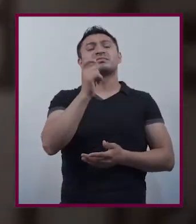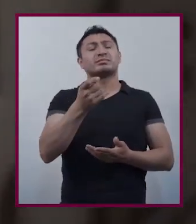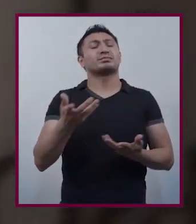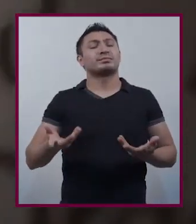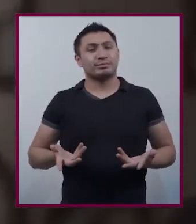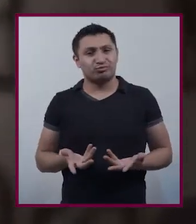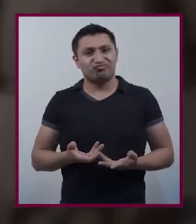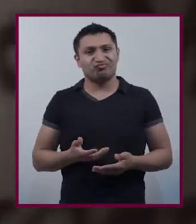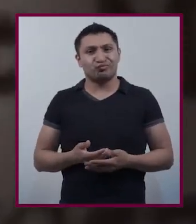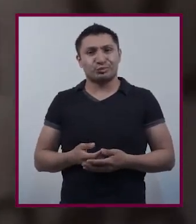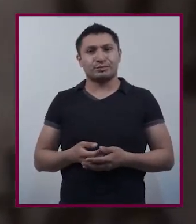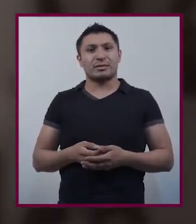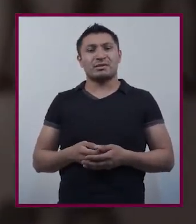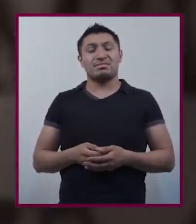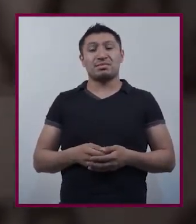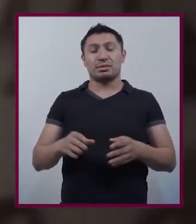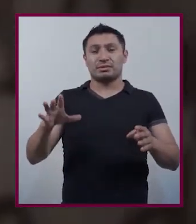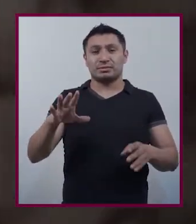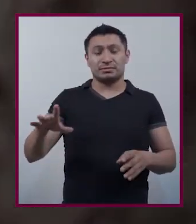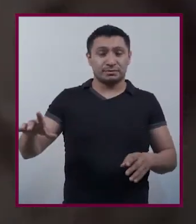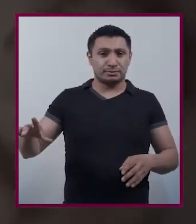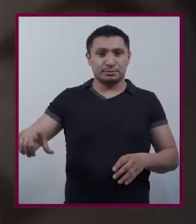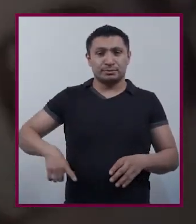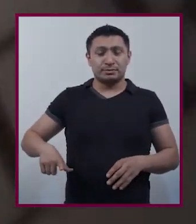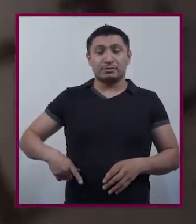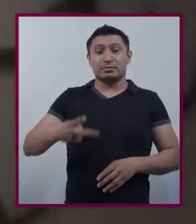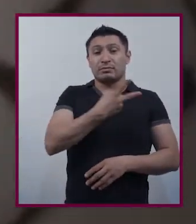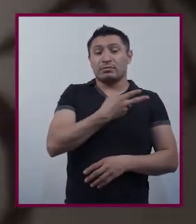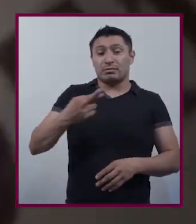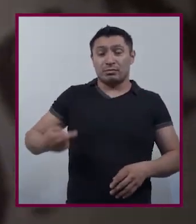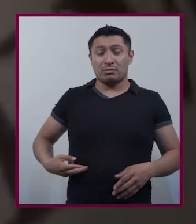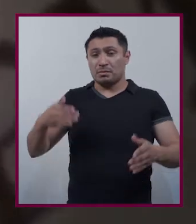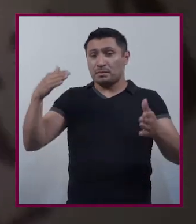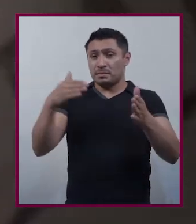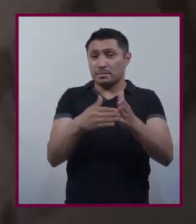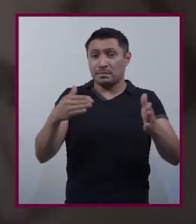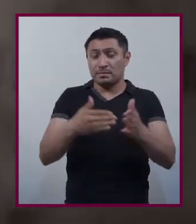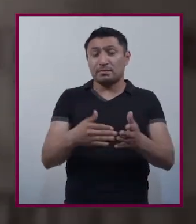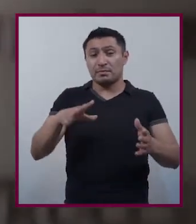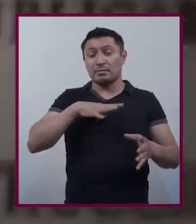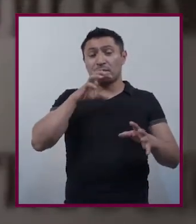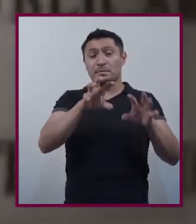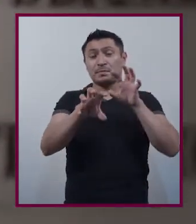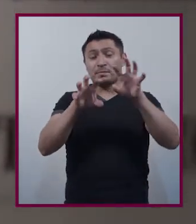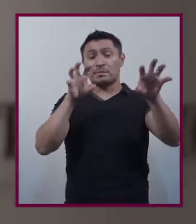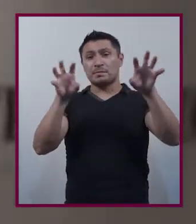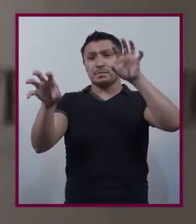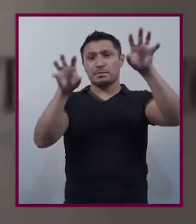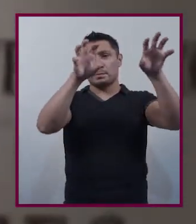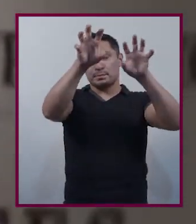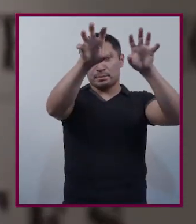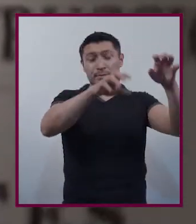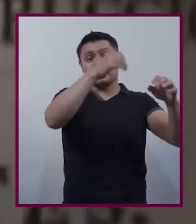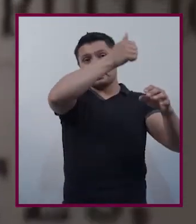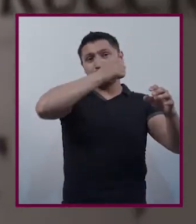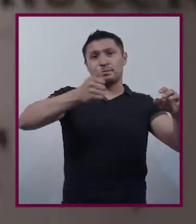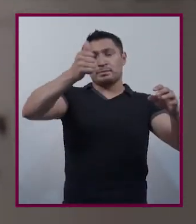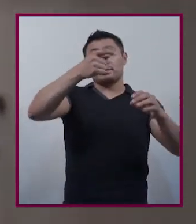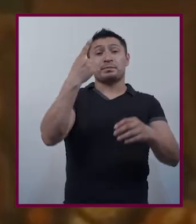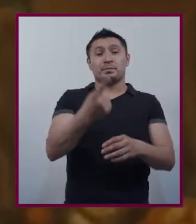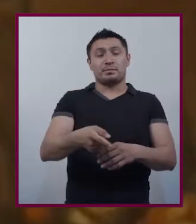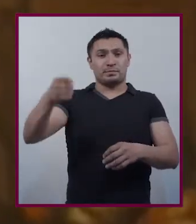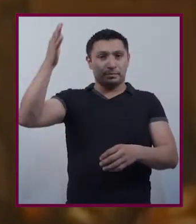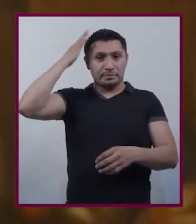entre otras cosas, limitó el poder del virrey dividiendo el territorio en intendencias, cada una con un